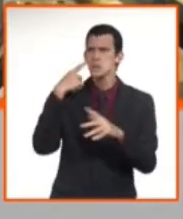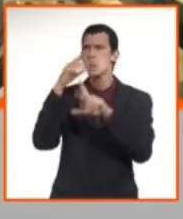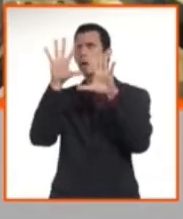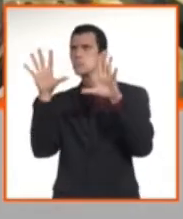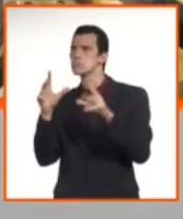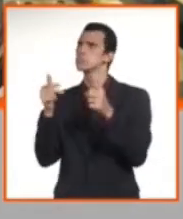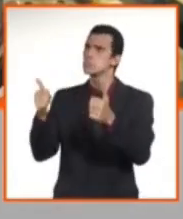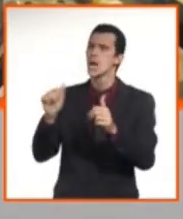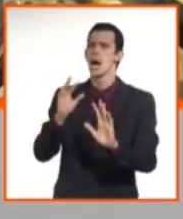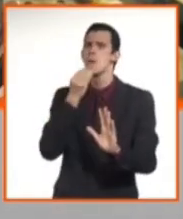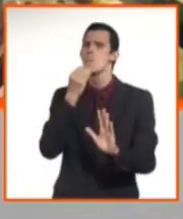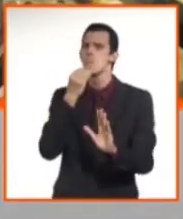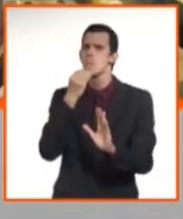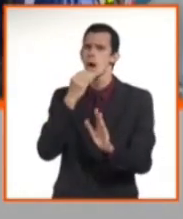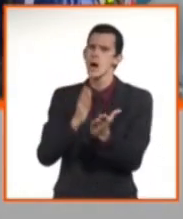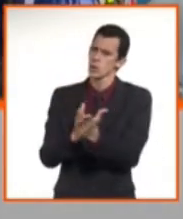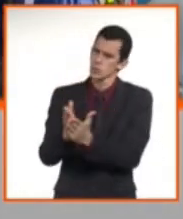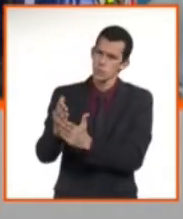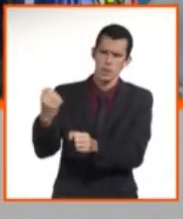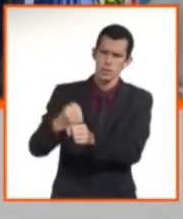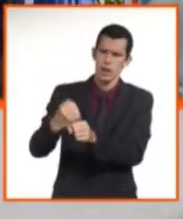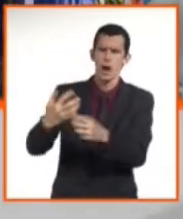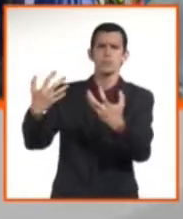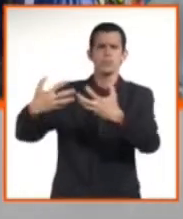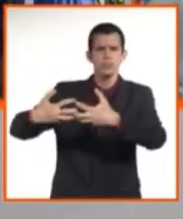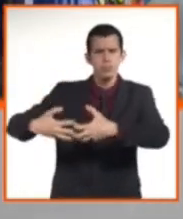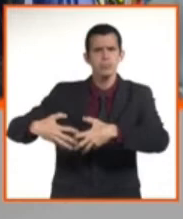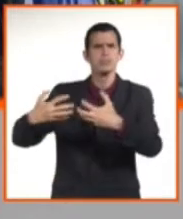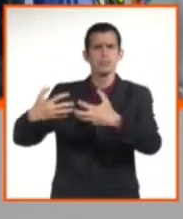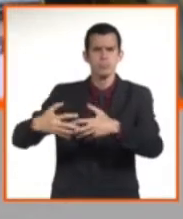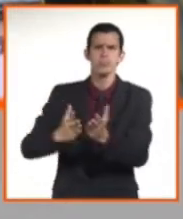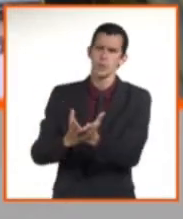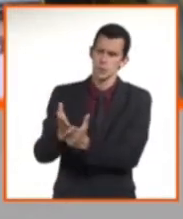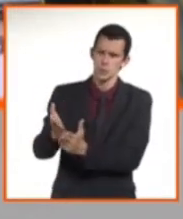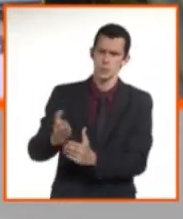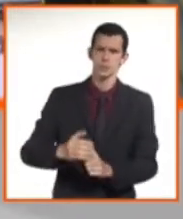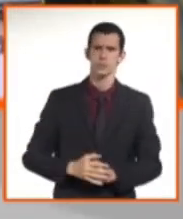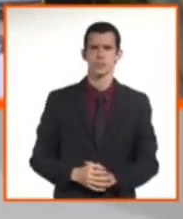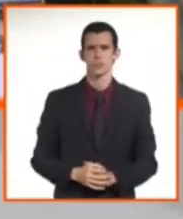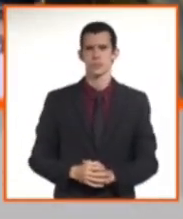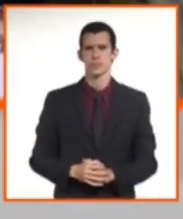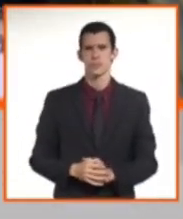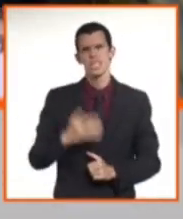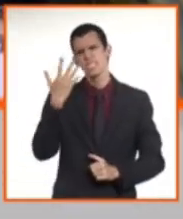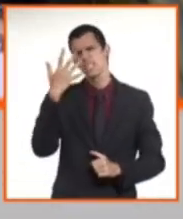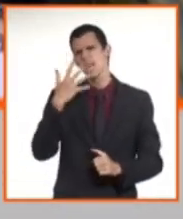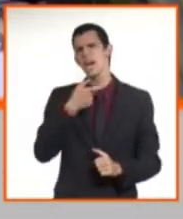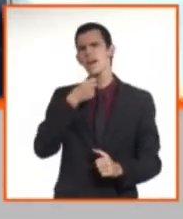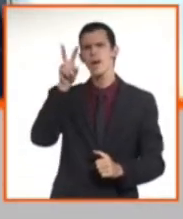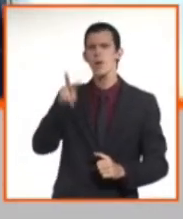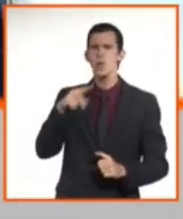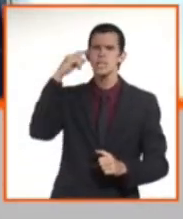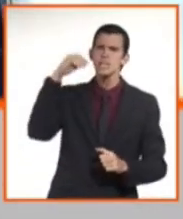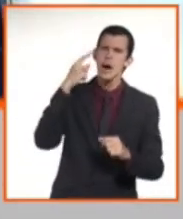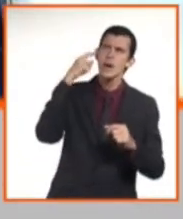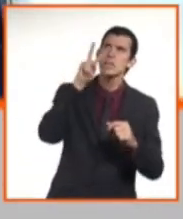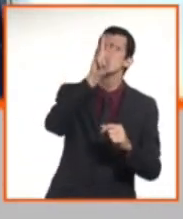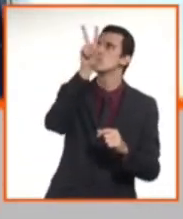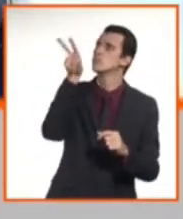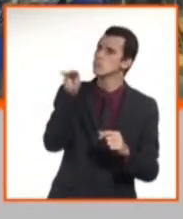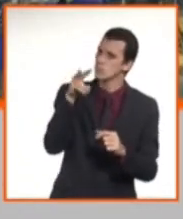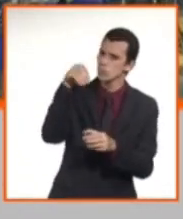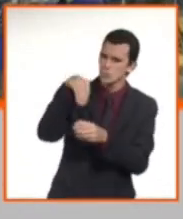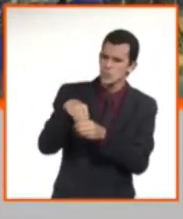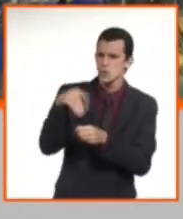grupos. Es importante también decir que este diagnóstico realizado por técnicos cubanos se comparte, se consulta con el fabricante con el objetivo